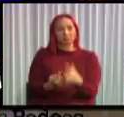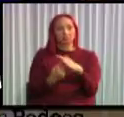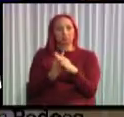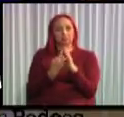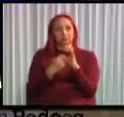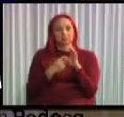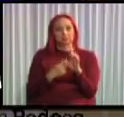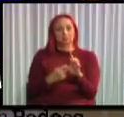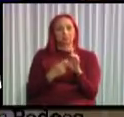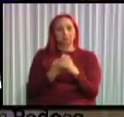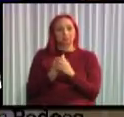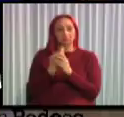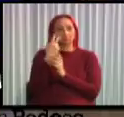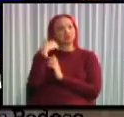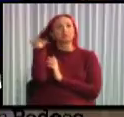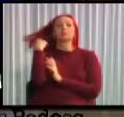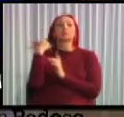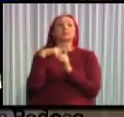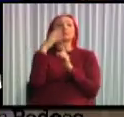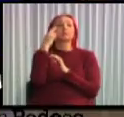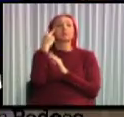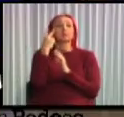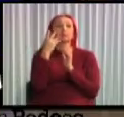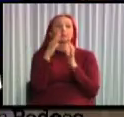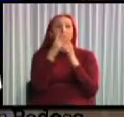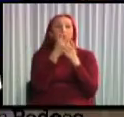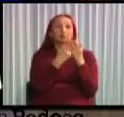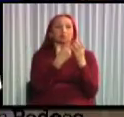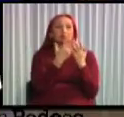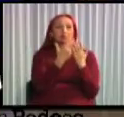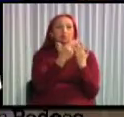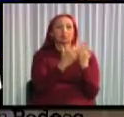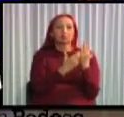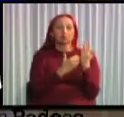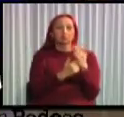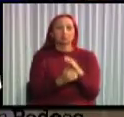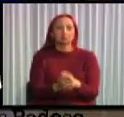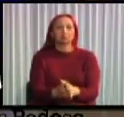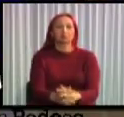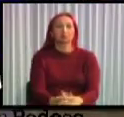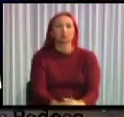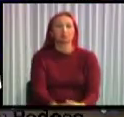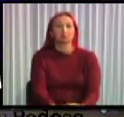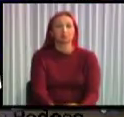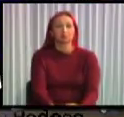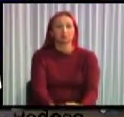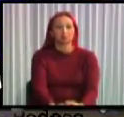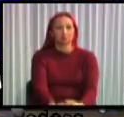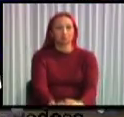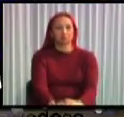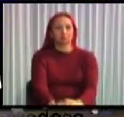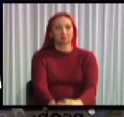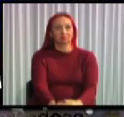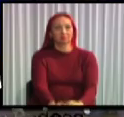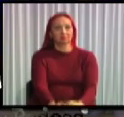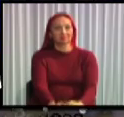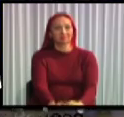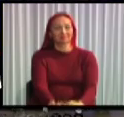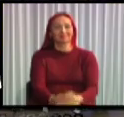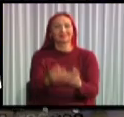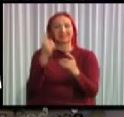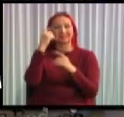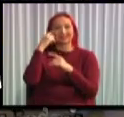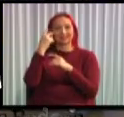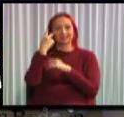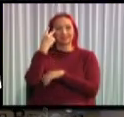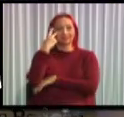hacen? Bueno, a ver, yo los quiero ver con series a los tres. Vamos, ahí la cámara. Yo se lo dejo a ellos porque estoy con una lesión. Ay, don Roger,